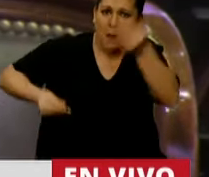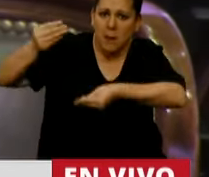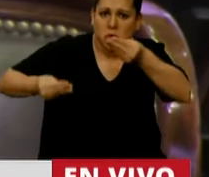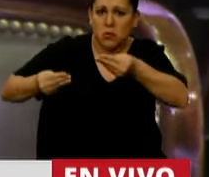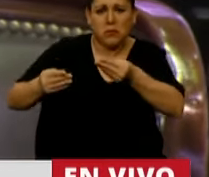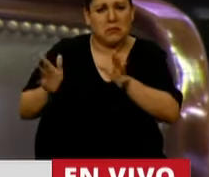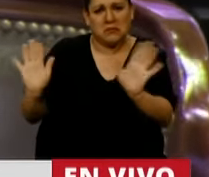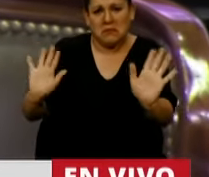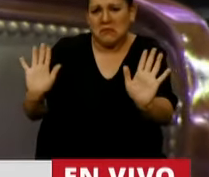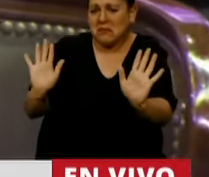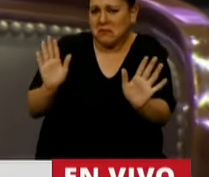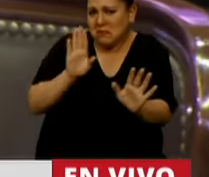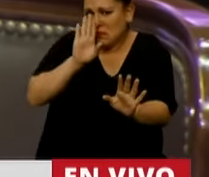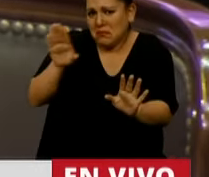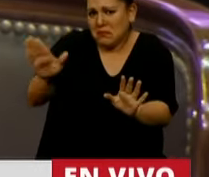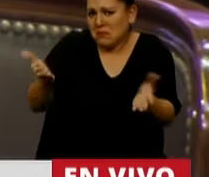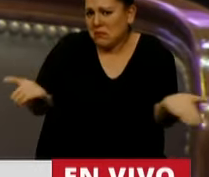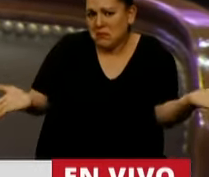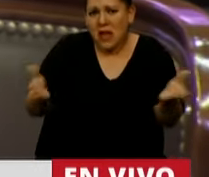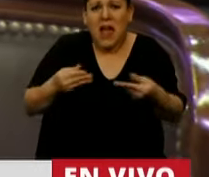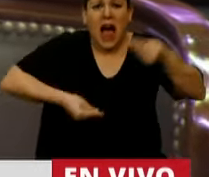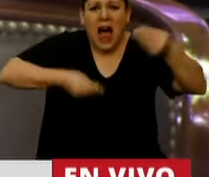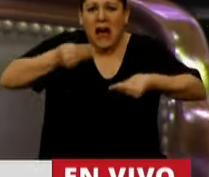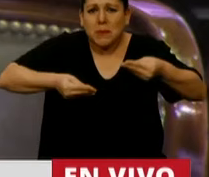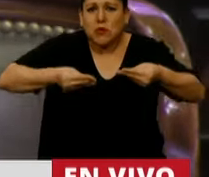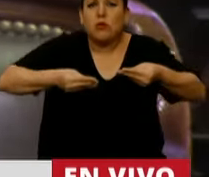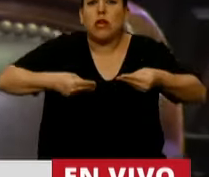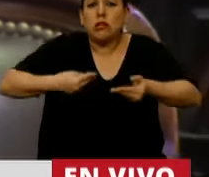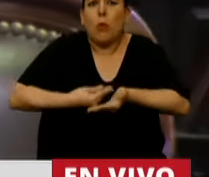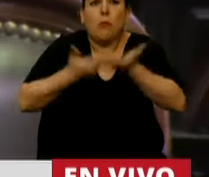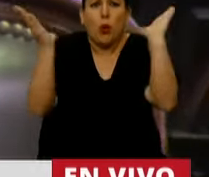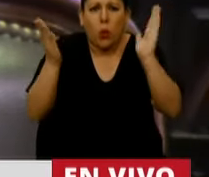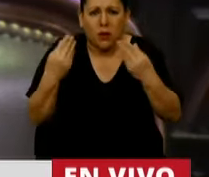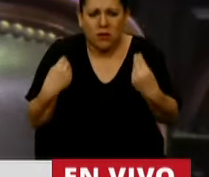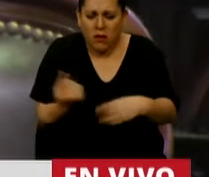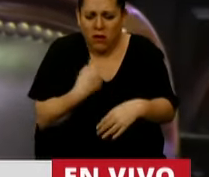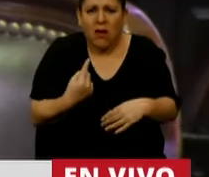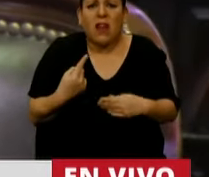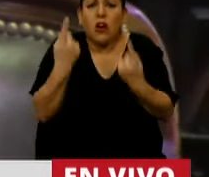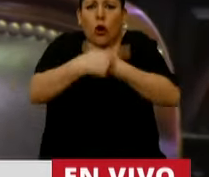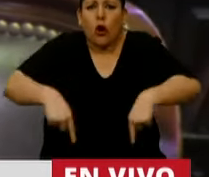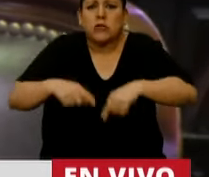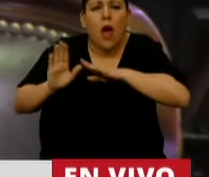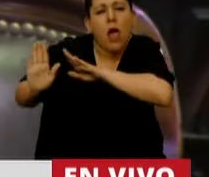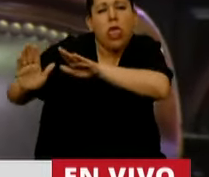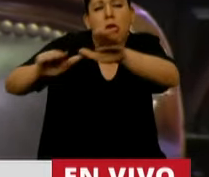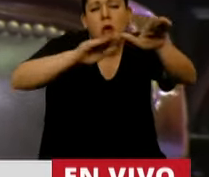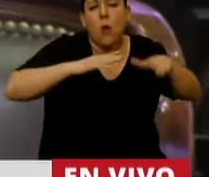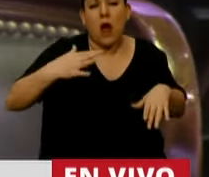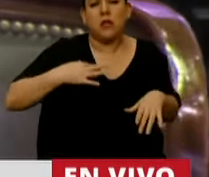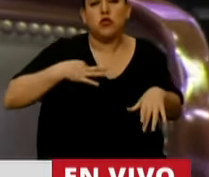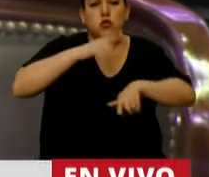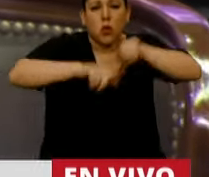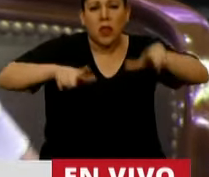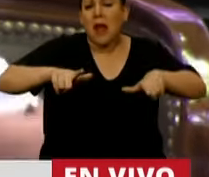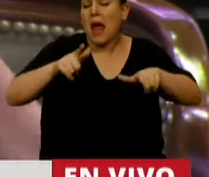se debate el presupuesto de la Administración Pública Nacional. ¿Qué tenemos los ciudadanos en común? Más allá de la